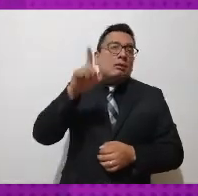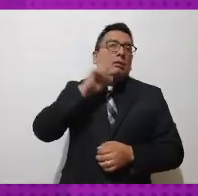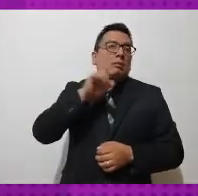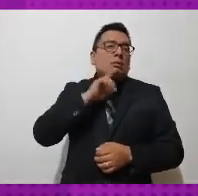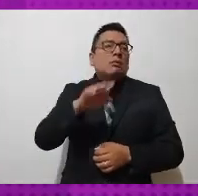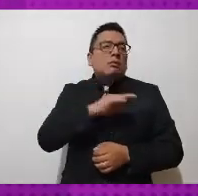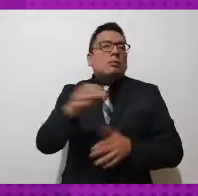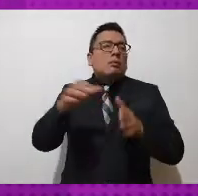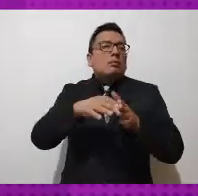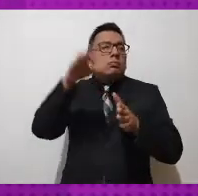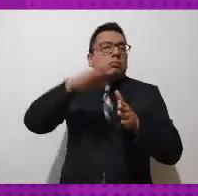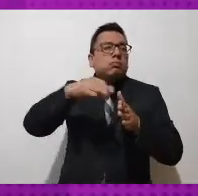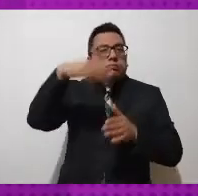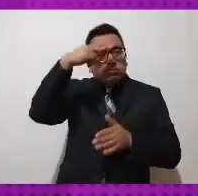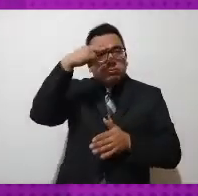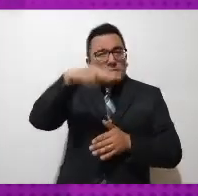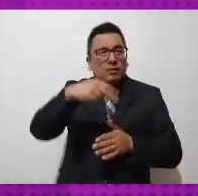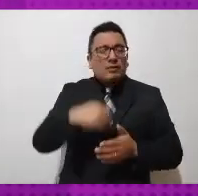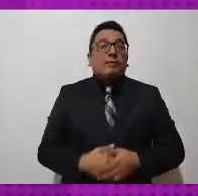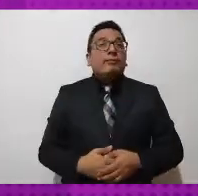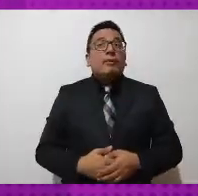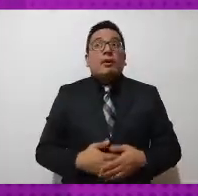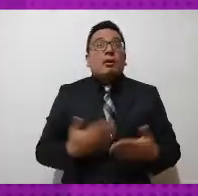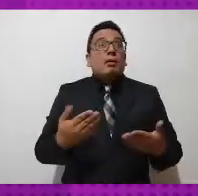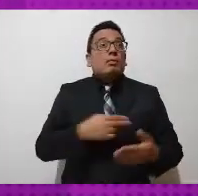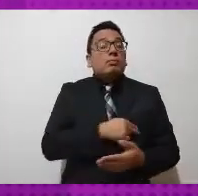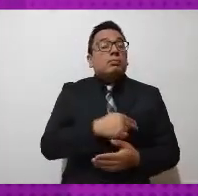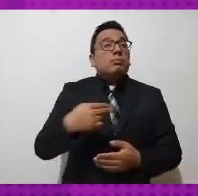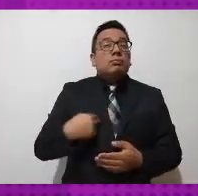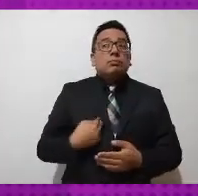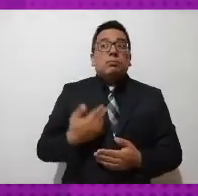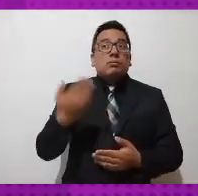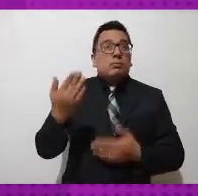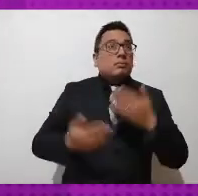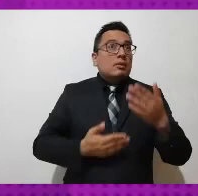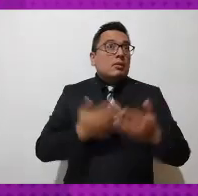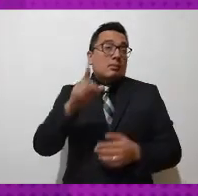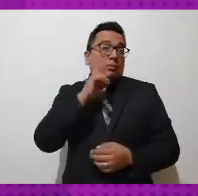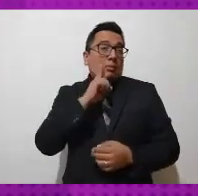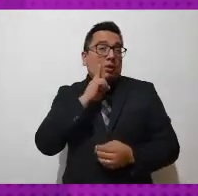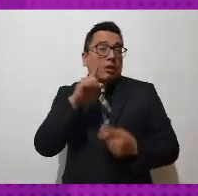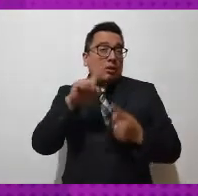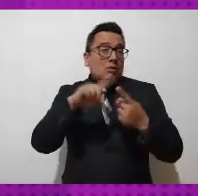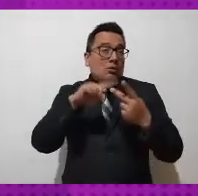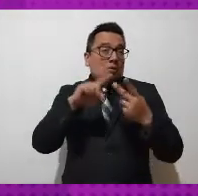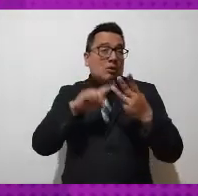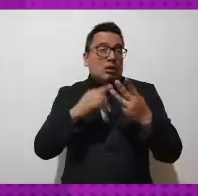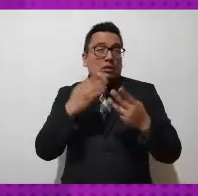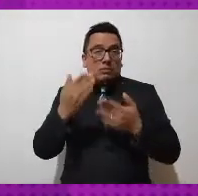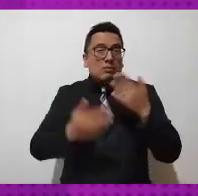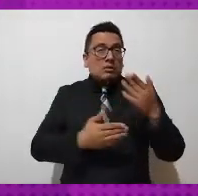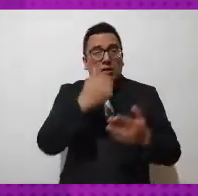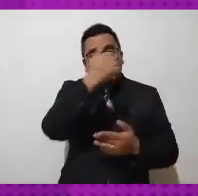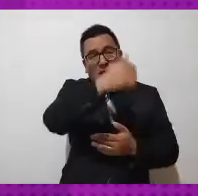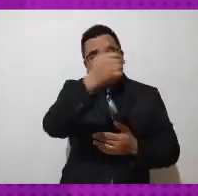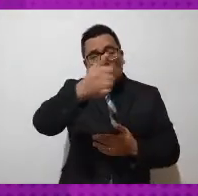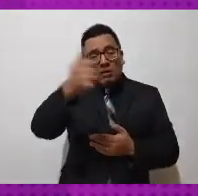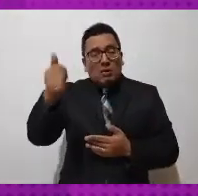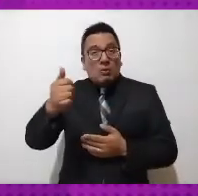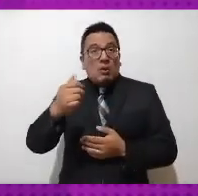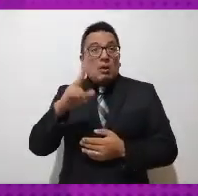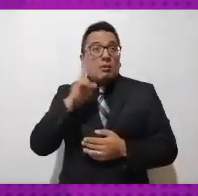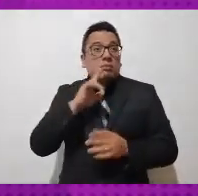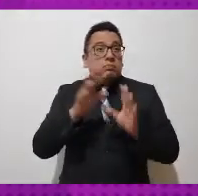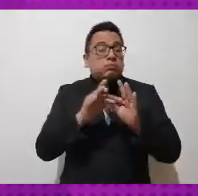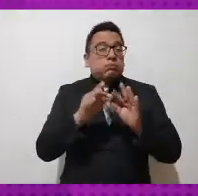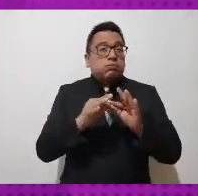contamos con la presencia de 3 invitadas de lujo, a quienes les damos la bienvenida y les pediría que nos den una breve presentación de sus trayectorias